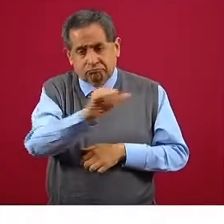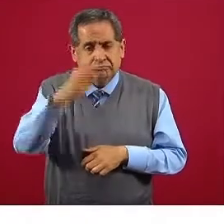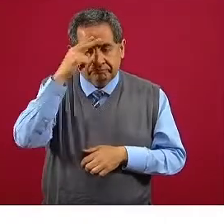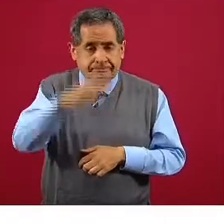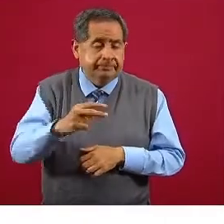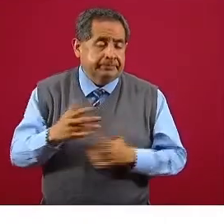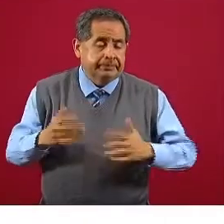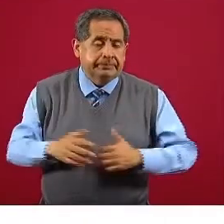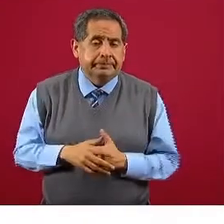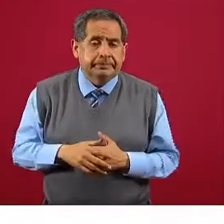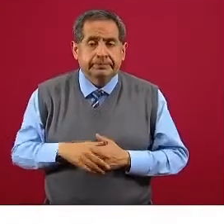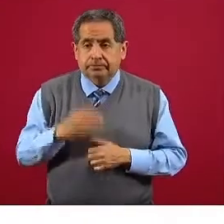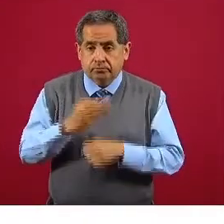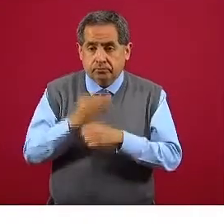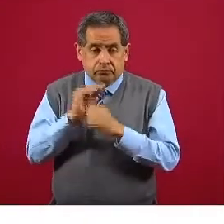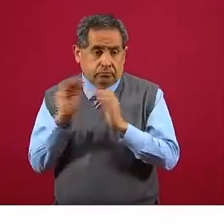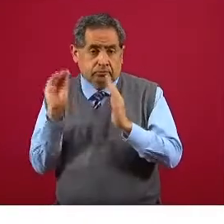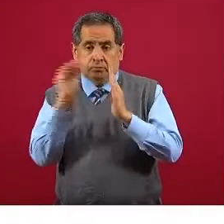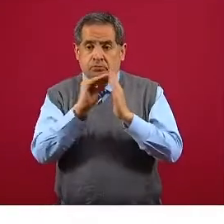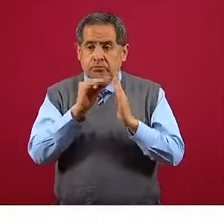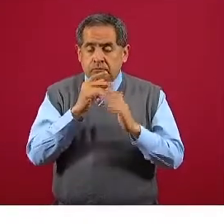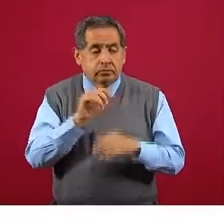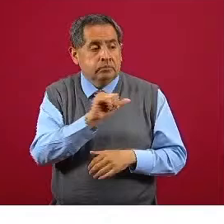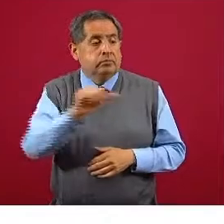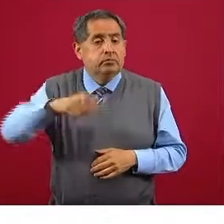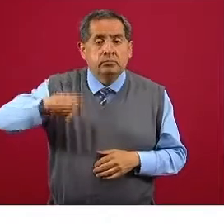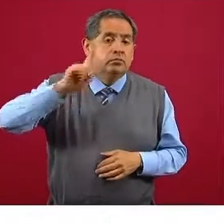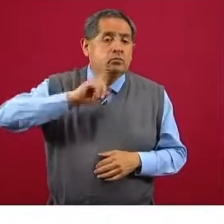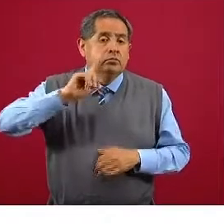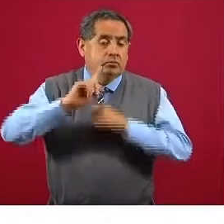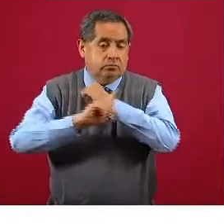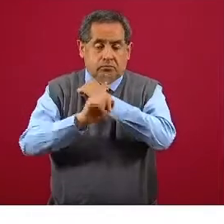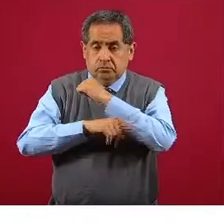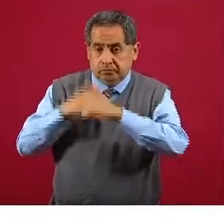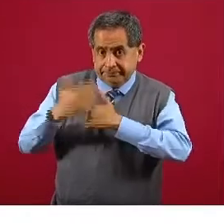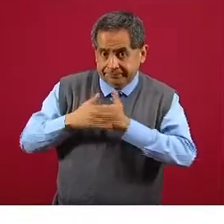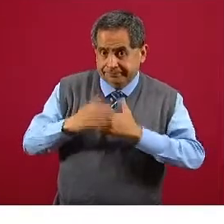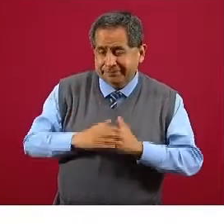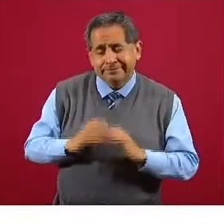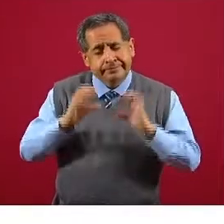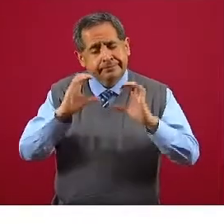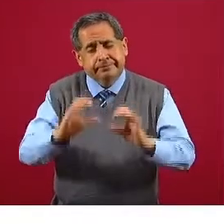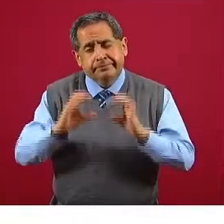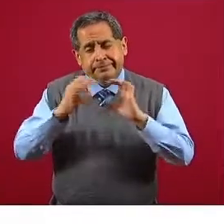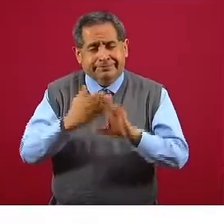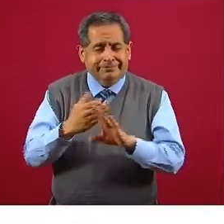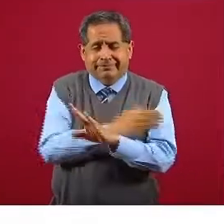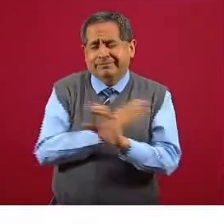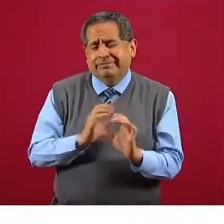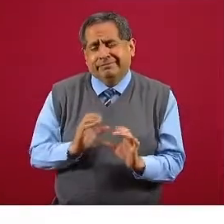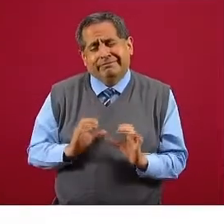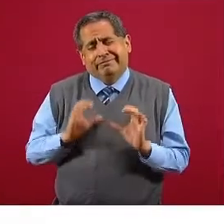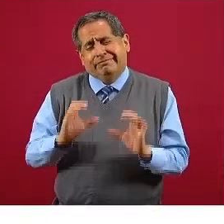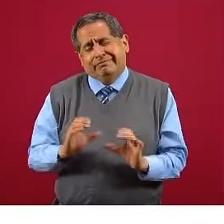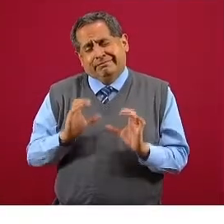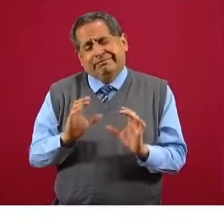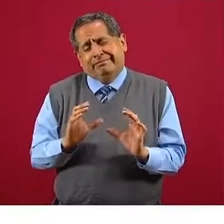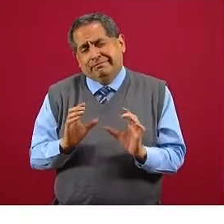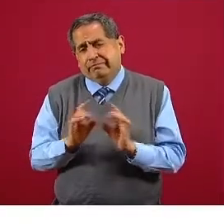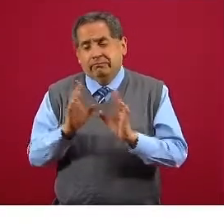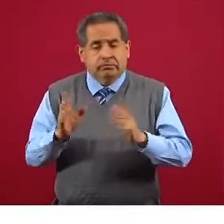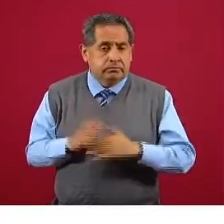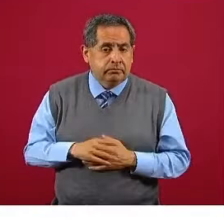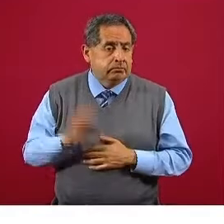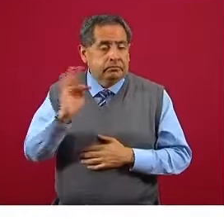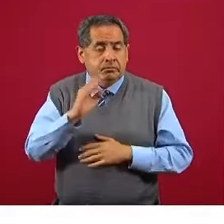este caso, lógicamente, integran uno, recordarle a las mujeres embarazadas la importancia del control prenatal. Si es importante